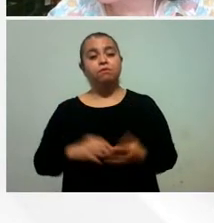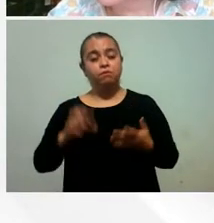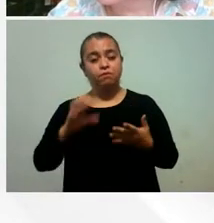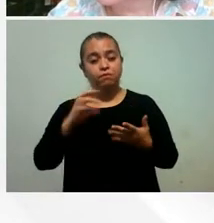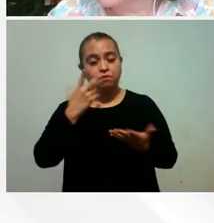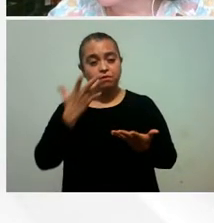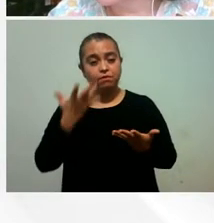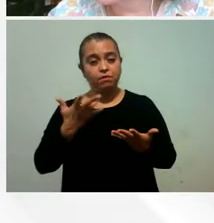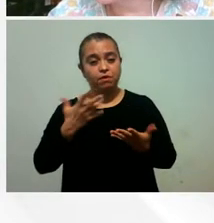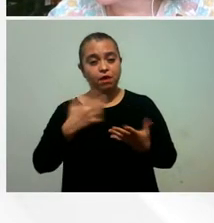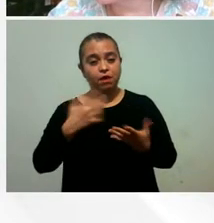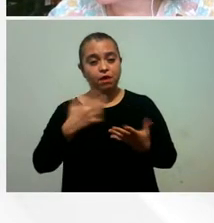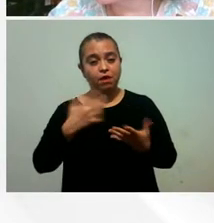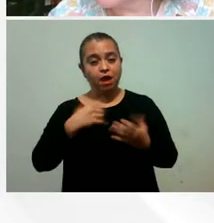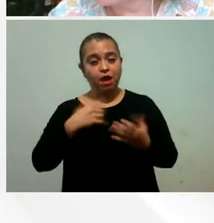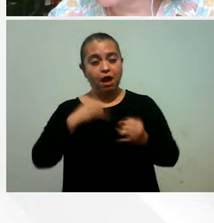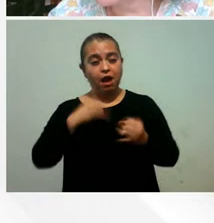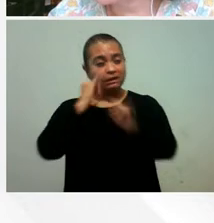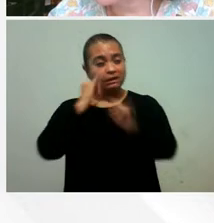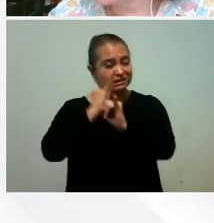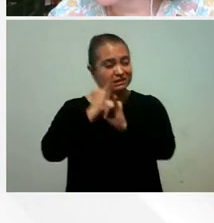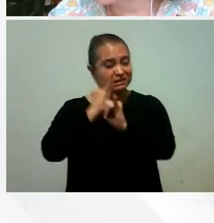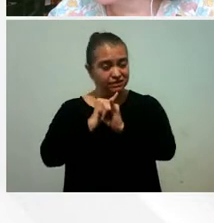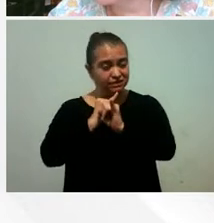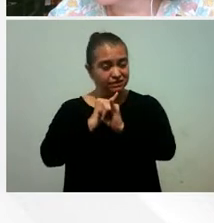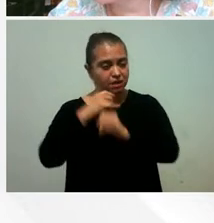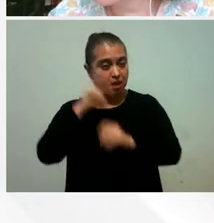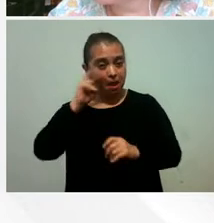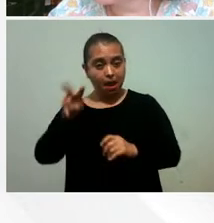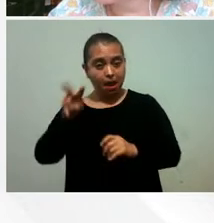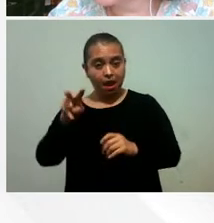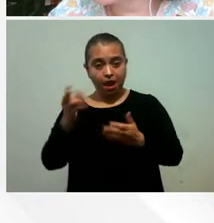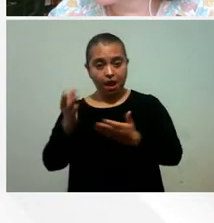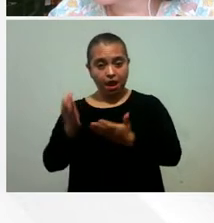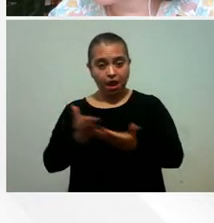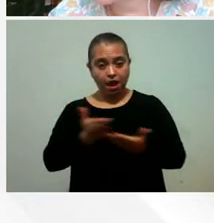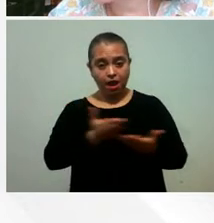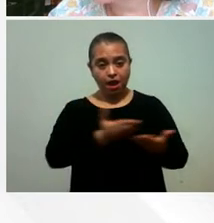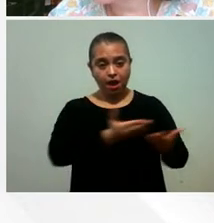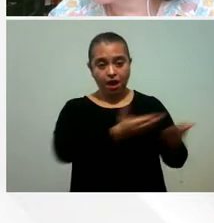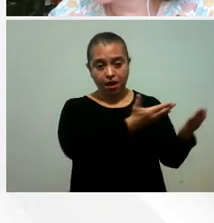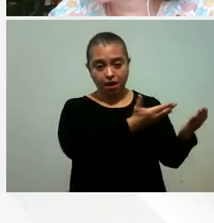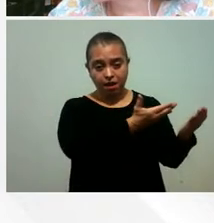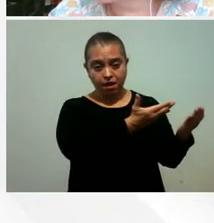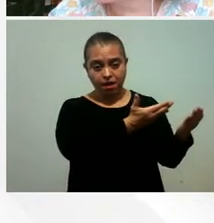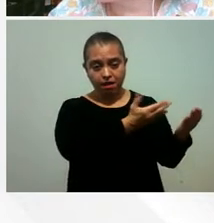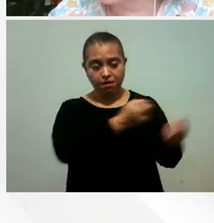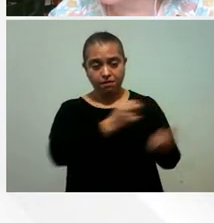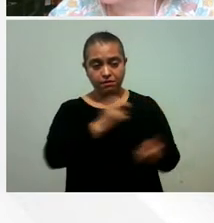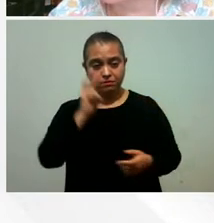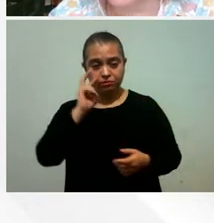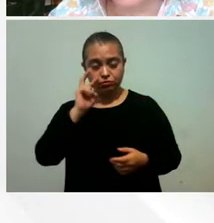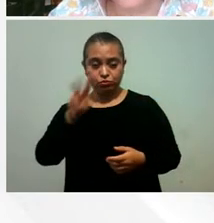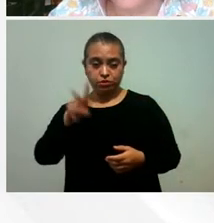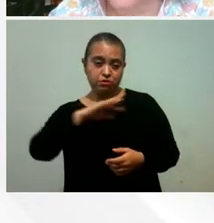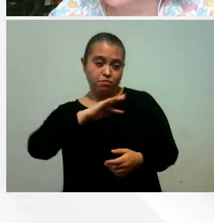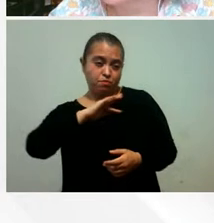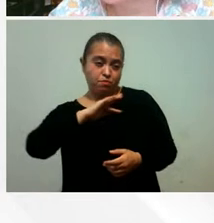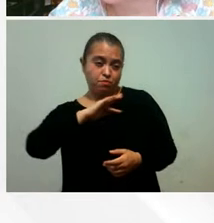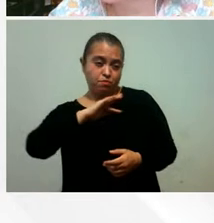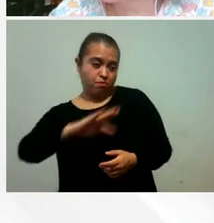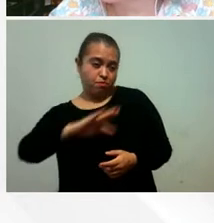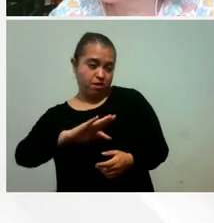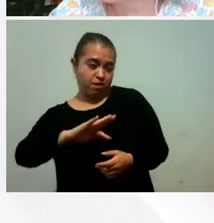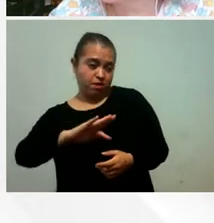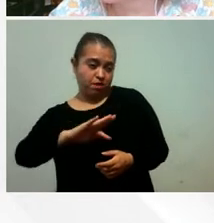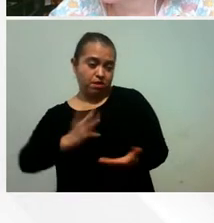a distancia. Los datos aparecen en este momento en la pantalla para que puedan establecer contacto.